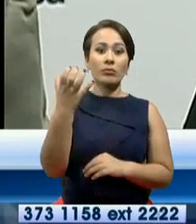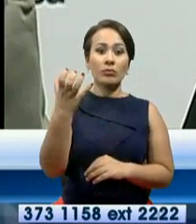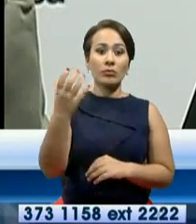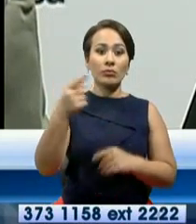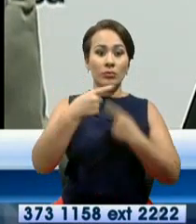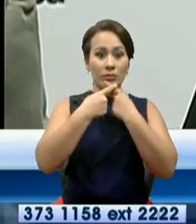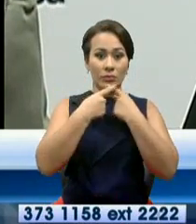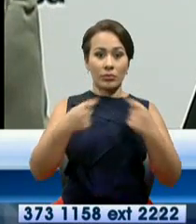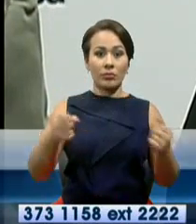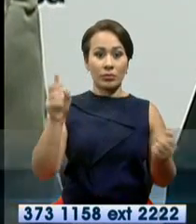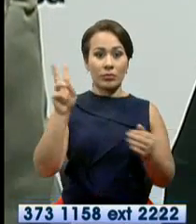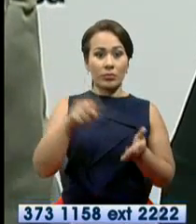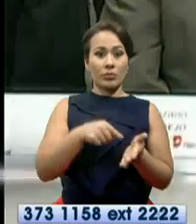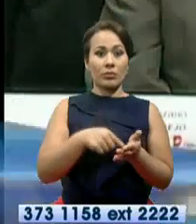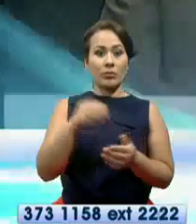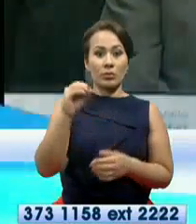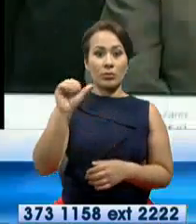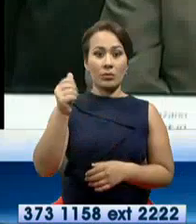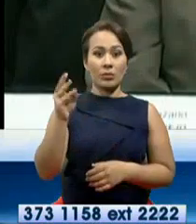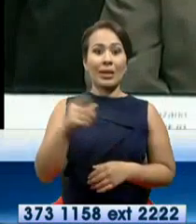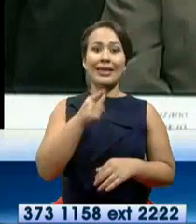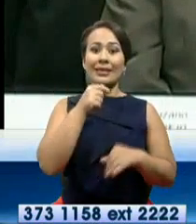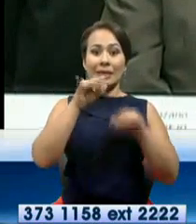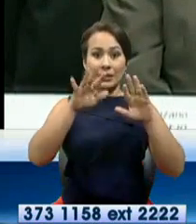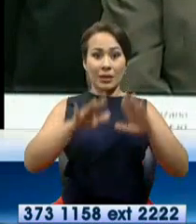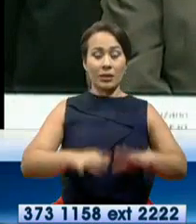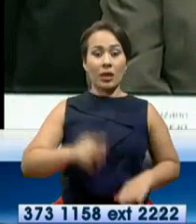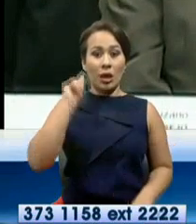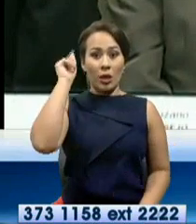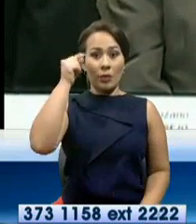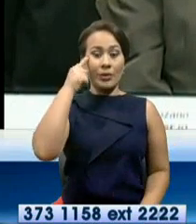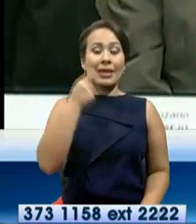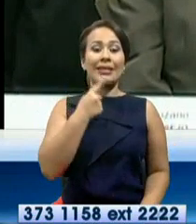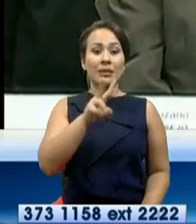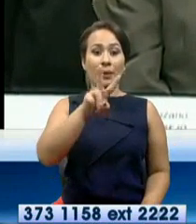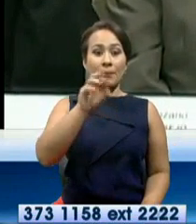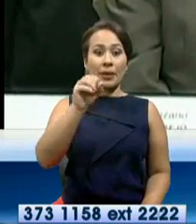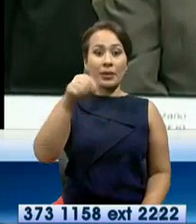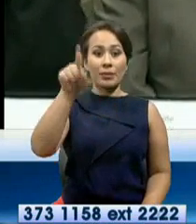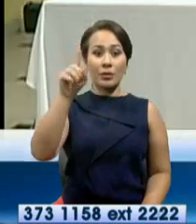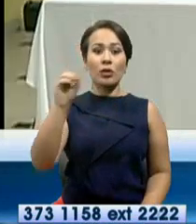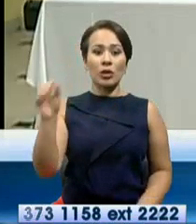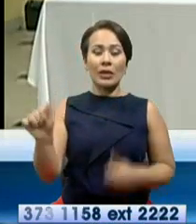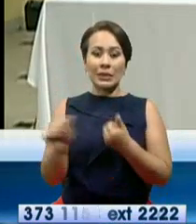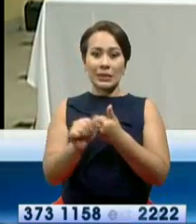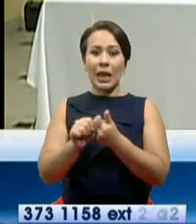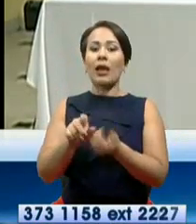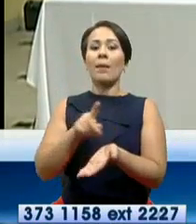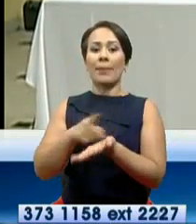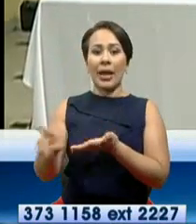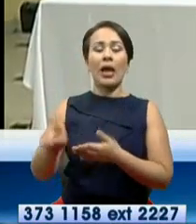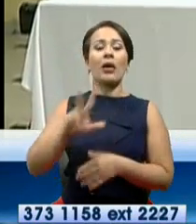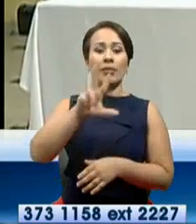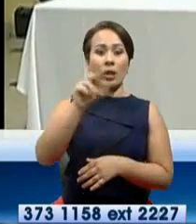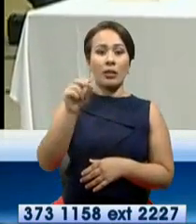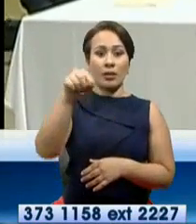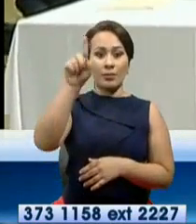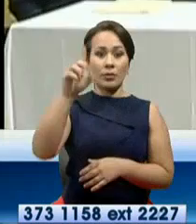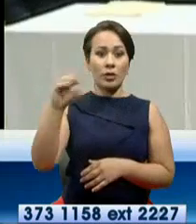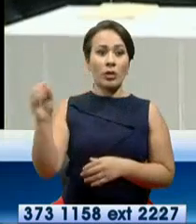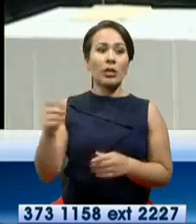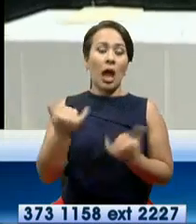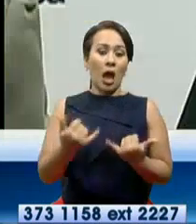de marzo del 2016. La secretaria de Estado explicó que 20 millones están en proceso de pago y 30 millones más en etapa